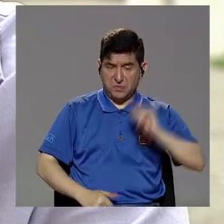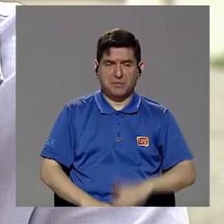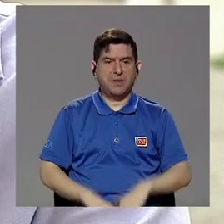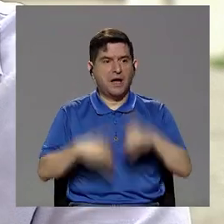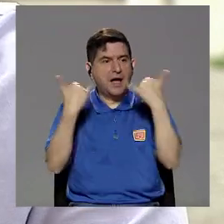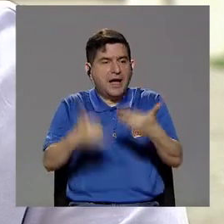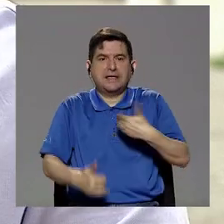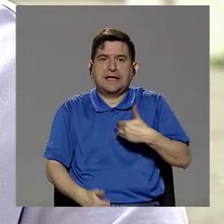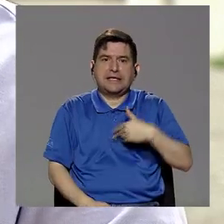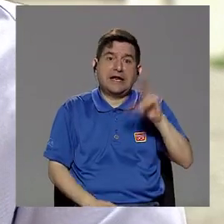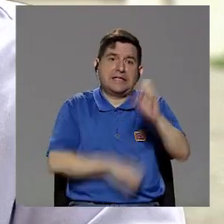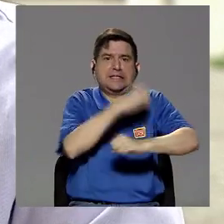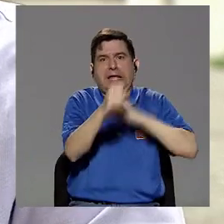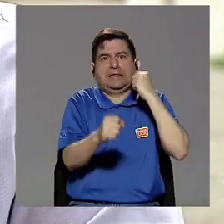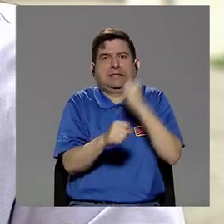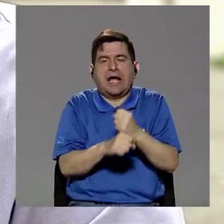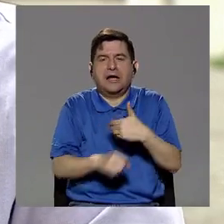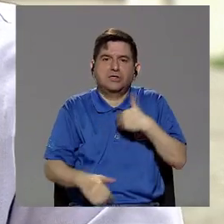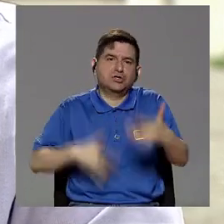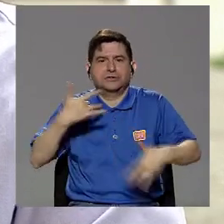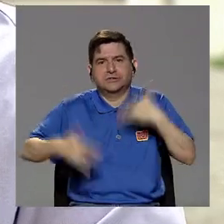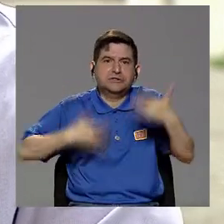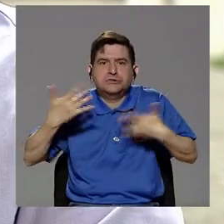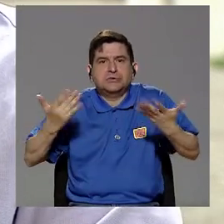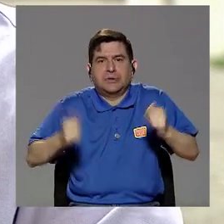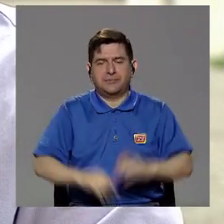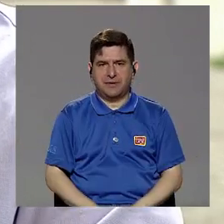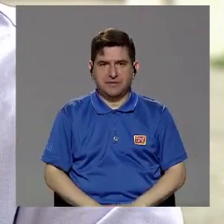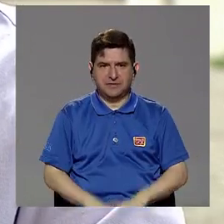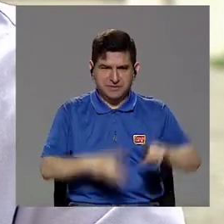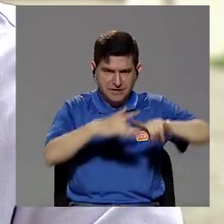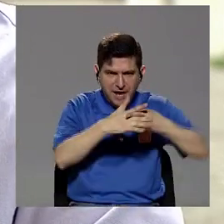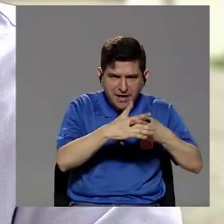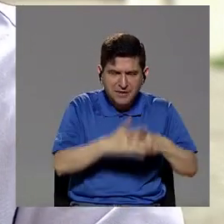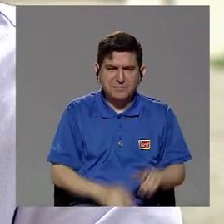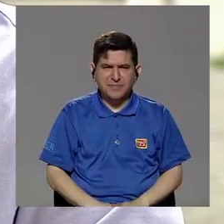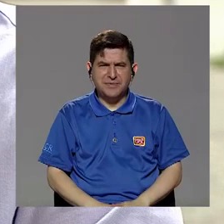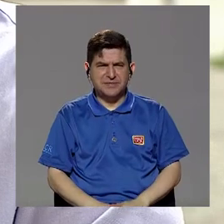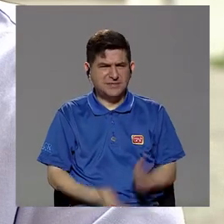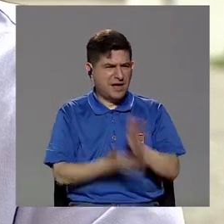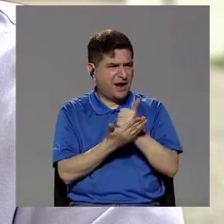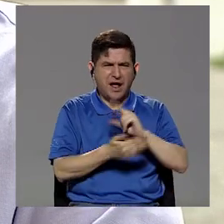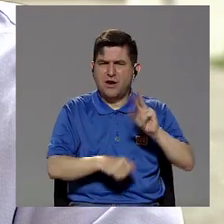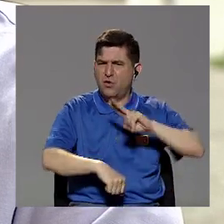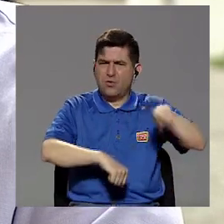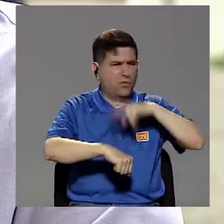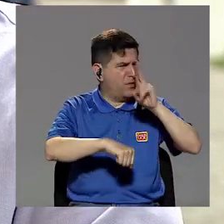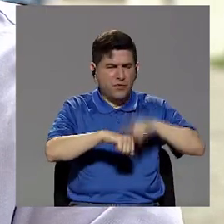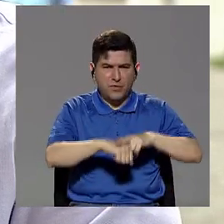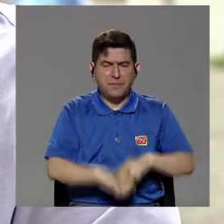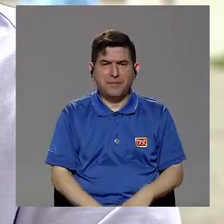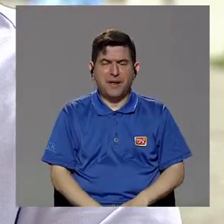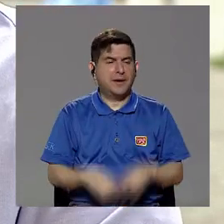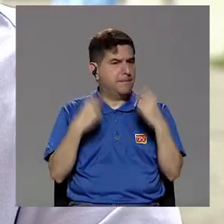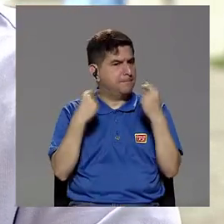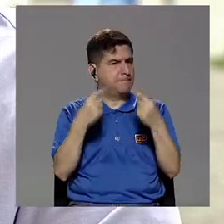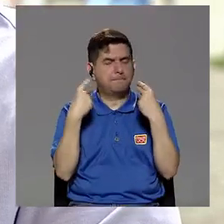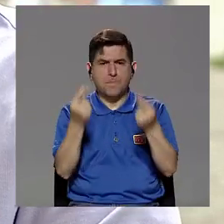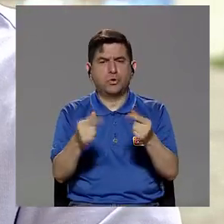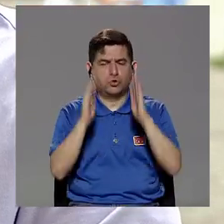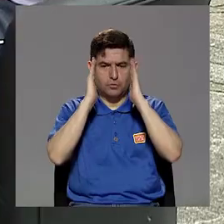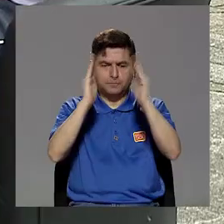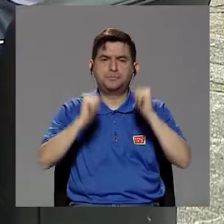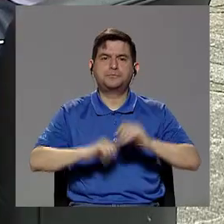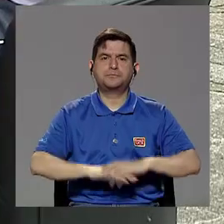son leves, allá cuando tiene 30 años, ¿verdad?, de tener los síntomas, ¿verdad? Entonces, siempre cuando empecemos a experimentar algo que no hemos tenido antes, es mejor, entre más